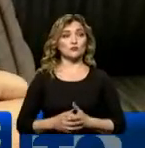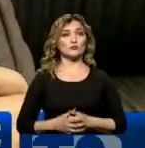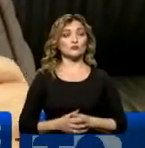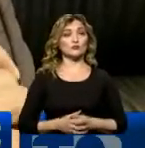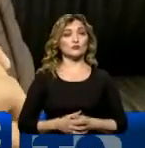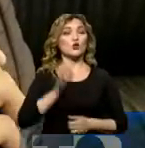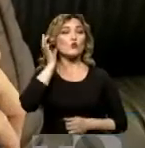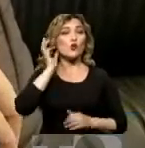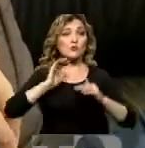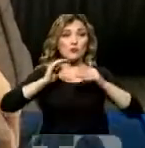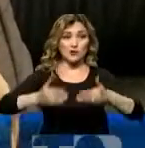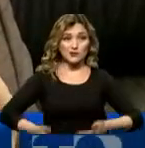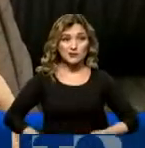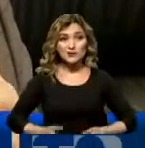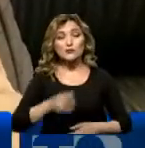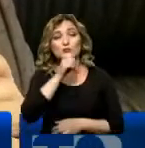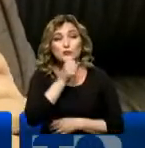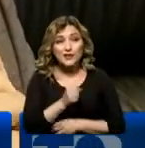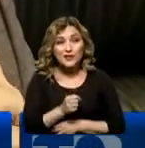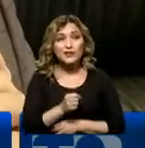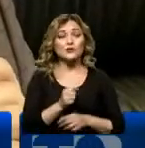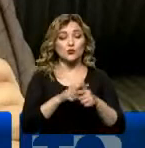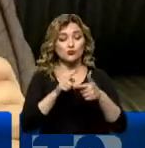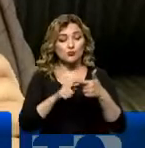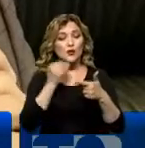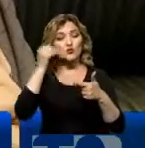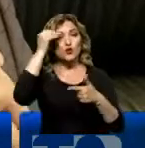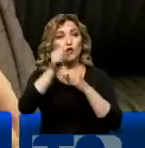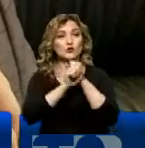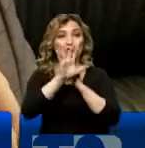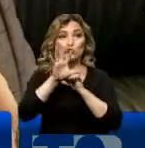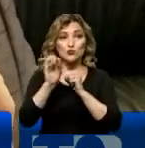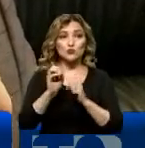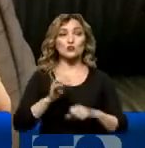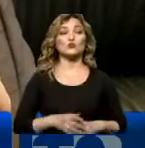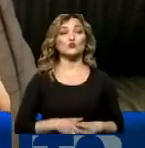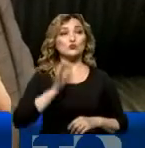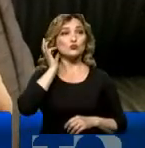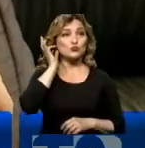las mujeres a los 50 años